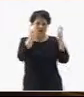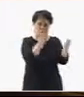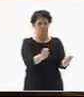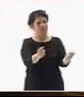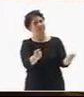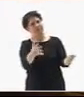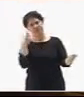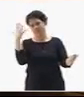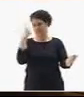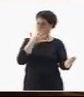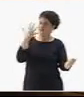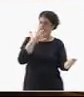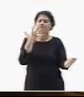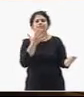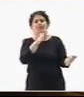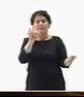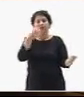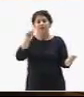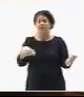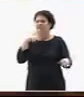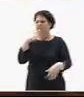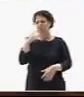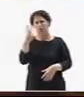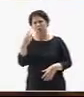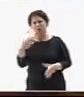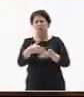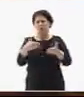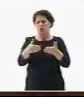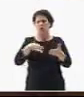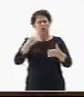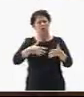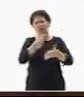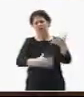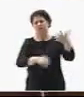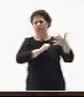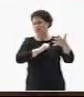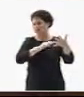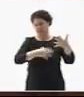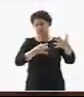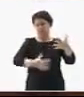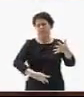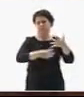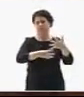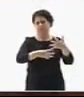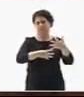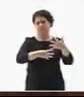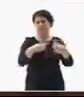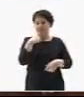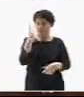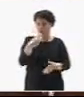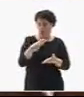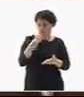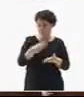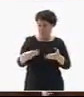dos o tres milloncitos acababa con las listas de esperas en Canarias. Ahora dice, ¿cómo lo va a hacer? Concentrando con la sanidad privada.